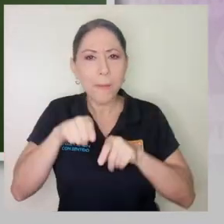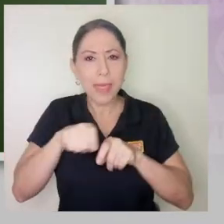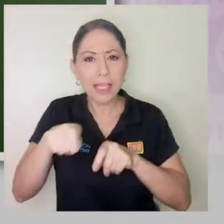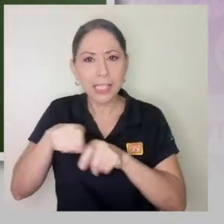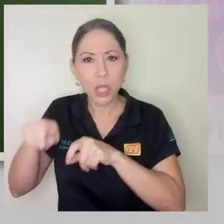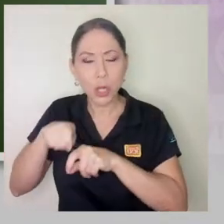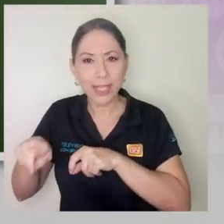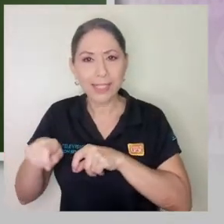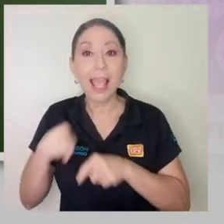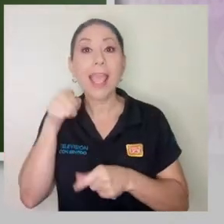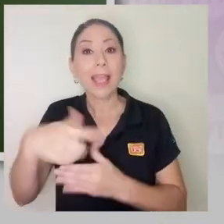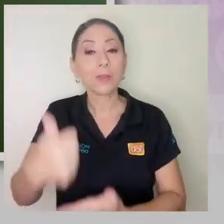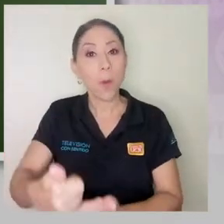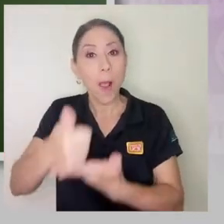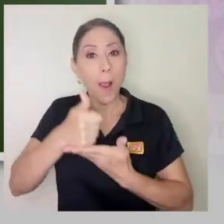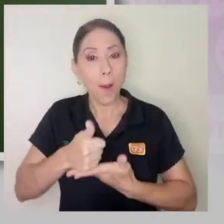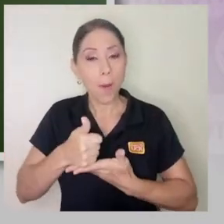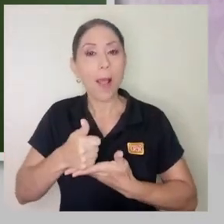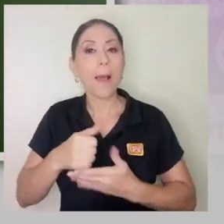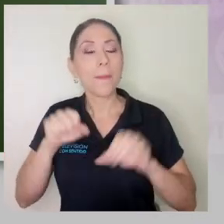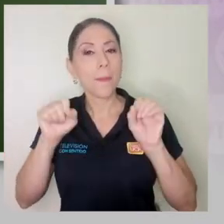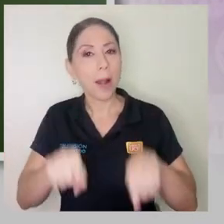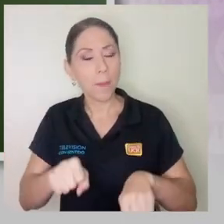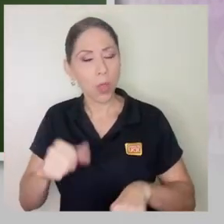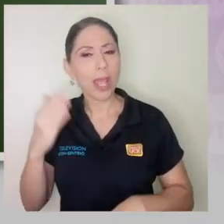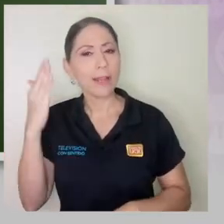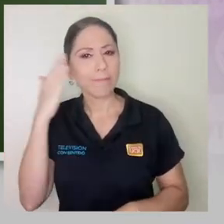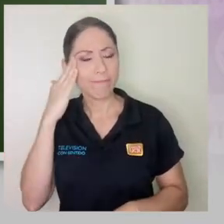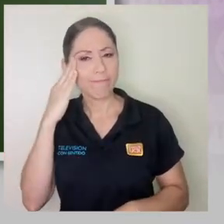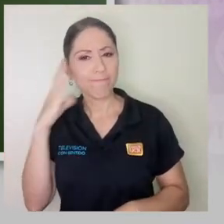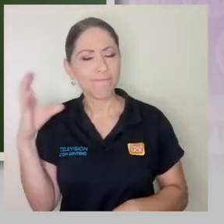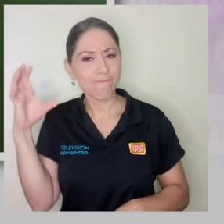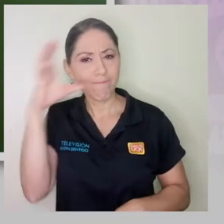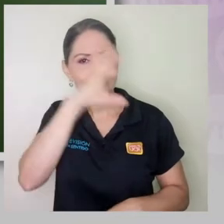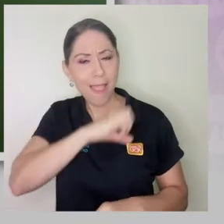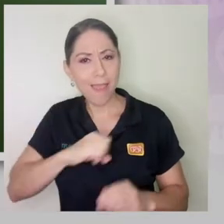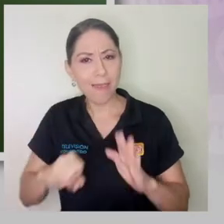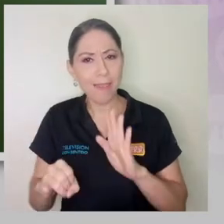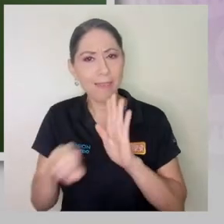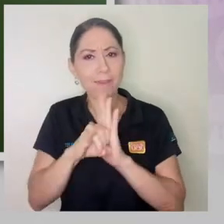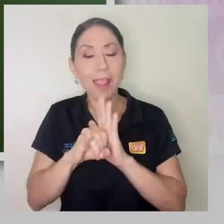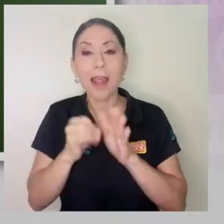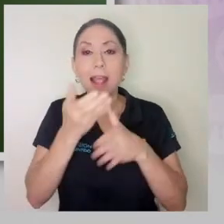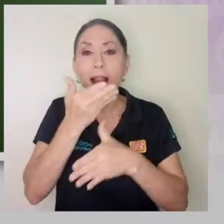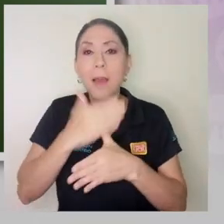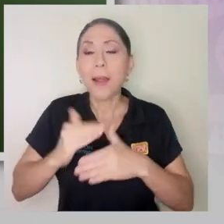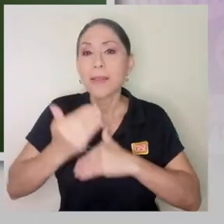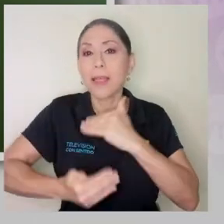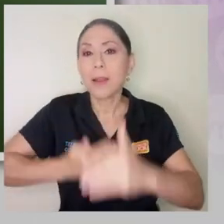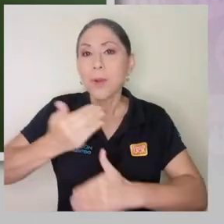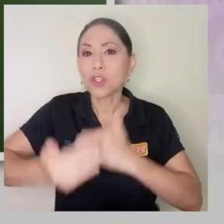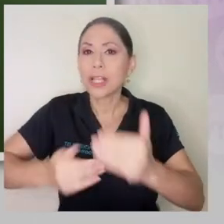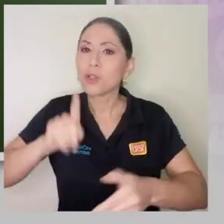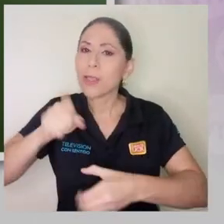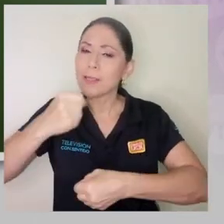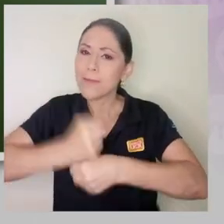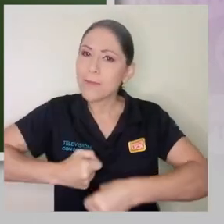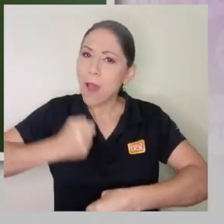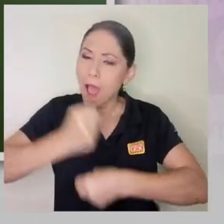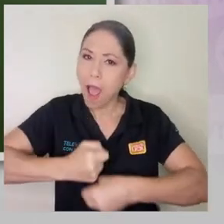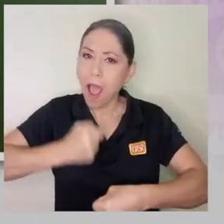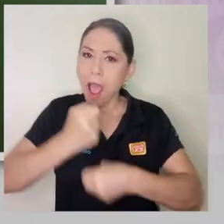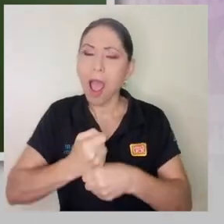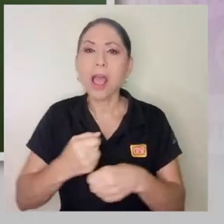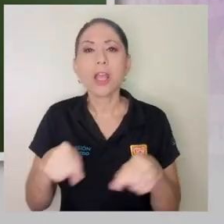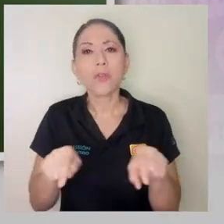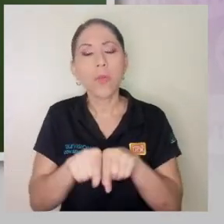para poder identificar, bueno, pues la parte del proceso en la que hay que intervenir mayormente, pero también